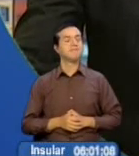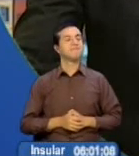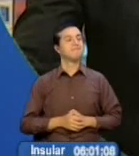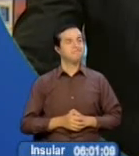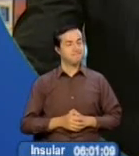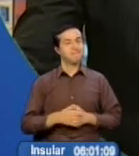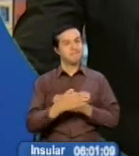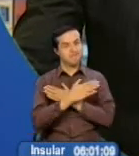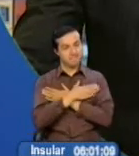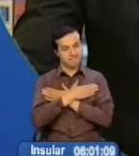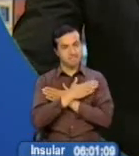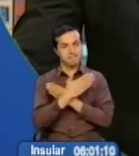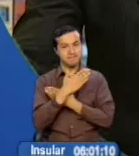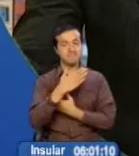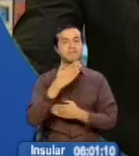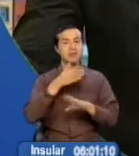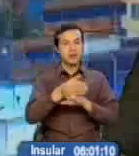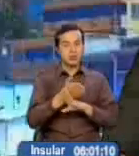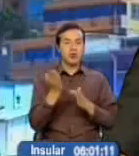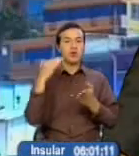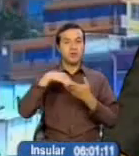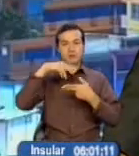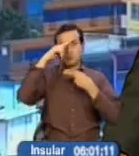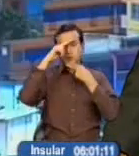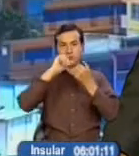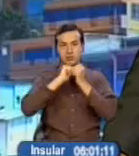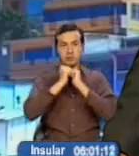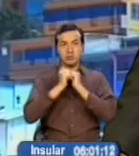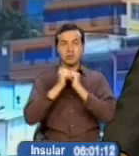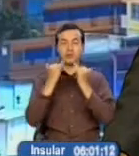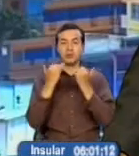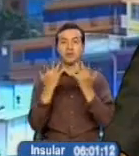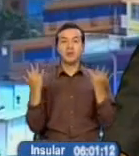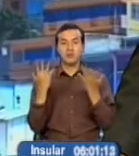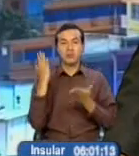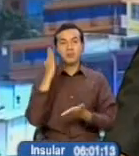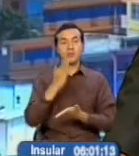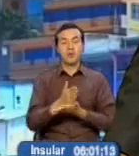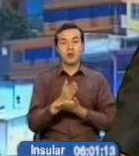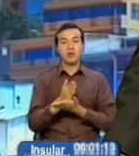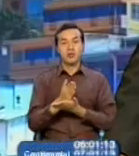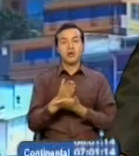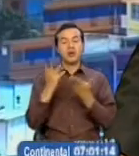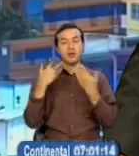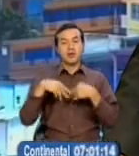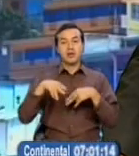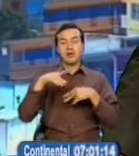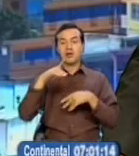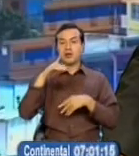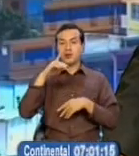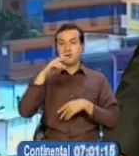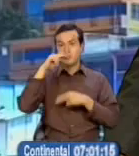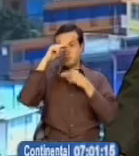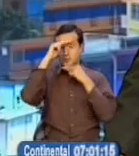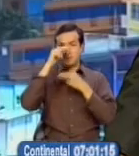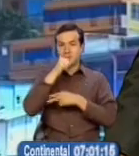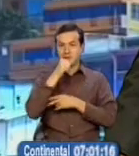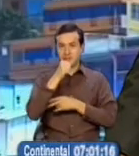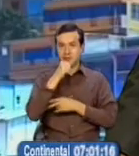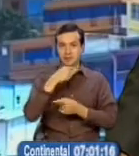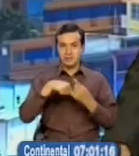Fernando, un abrazo. Vamos a regresar más tarde con información deportiva, pero en este punto hacemos una pausa. Ya se viene Carlos Rabascal. No se